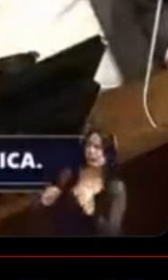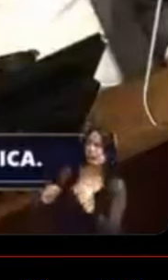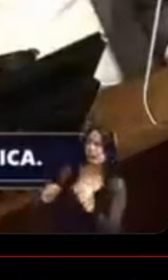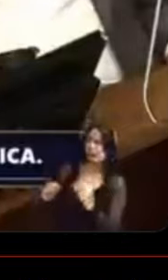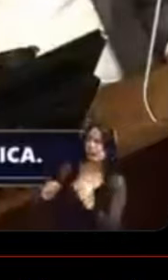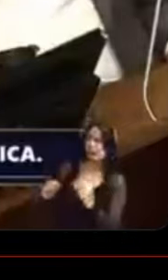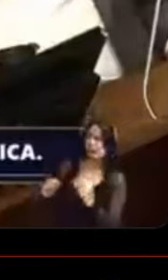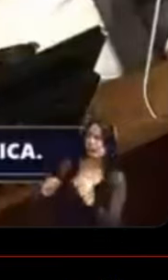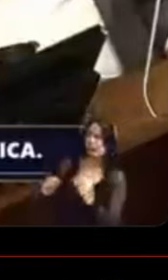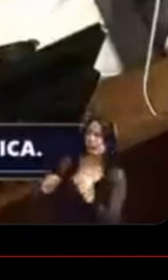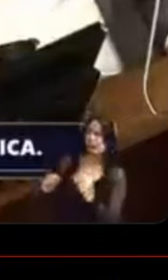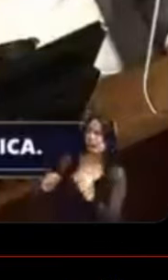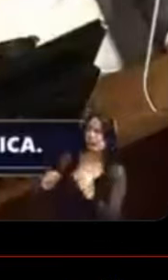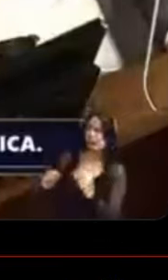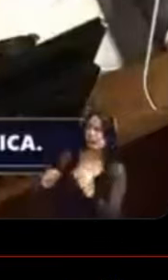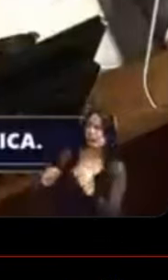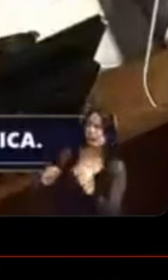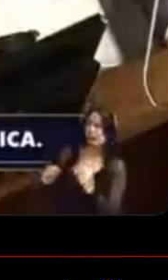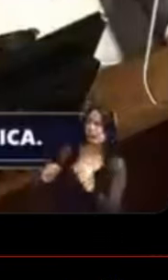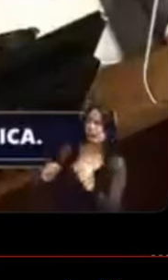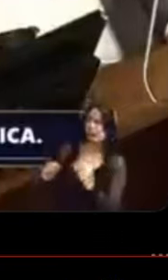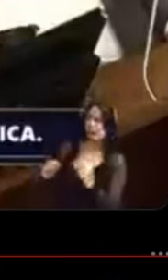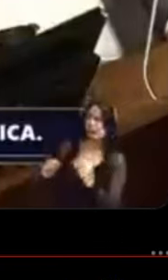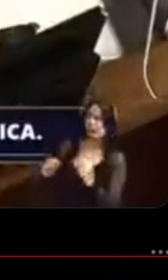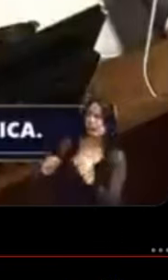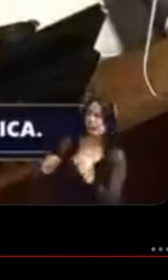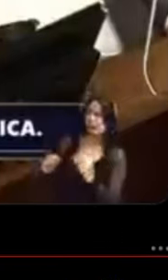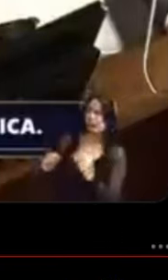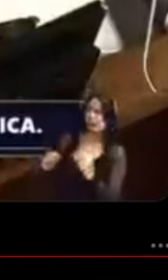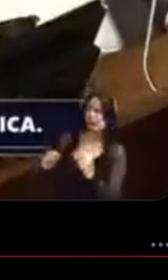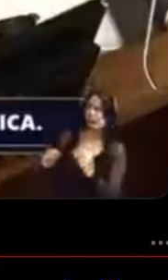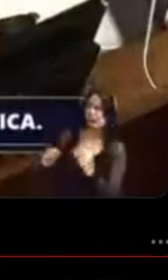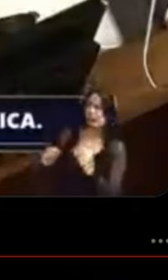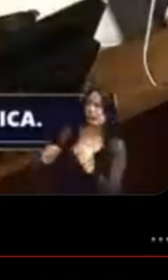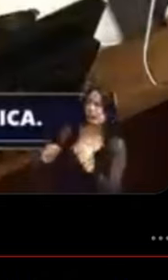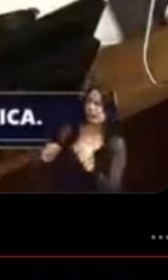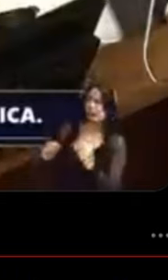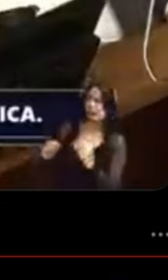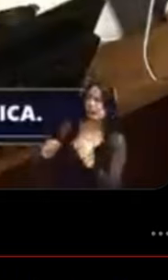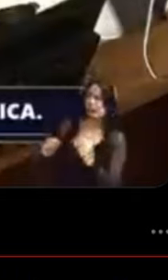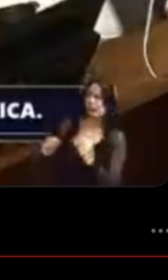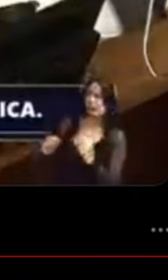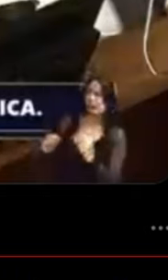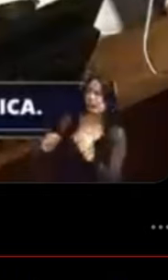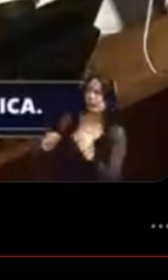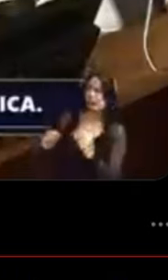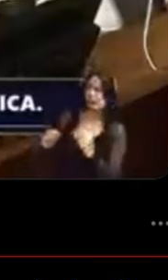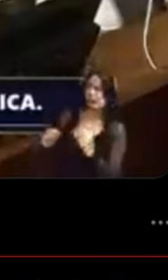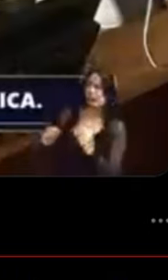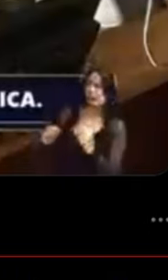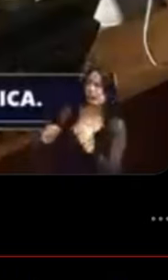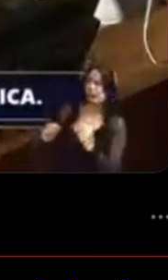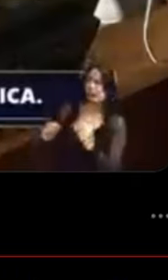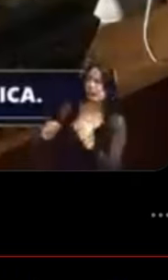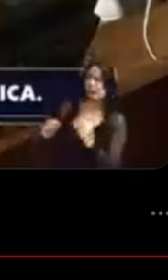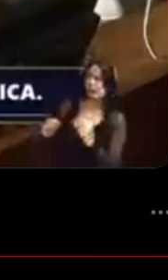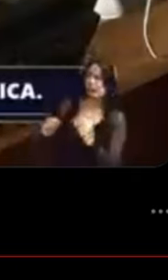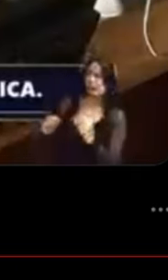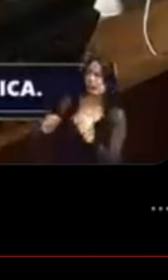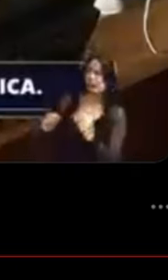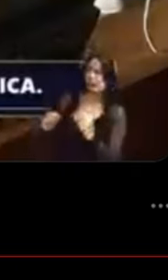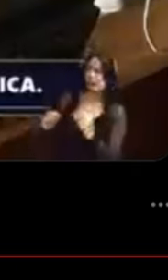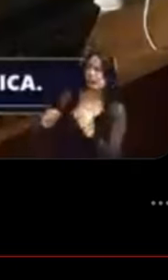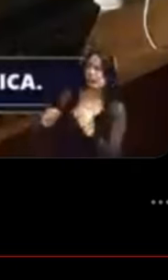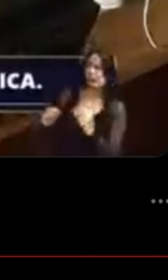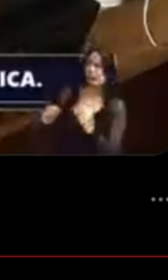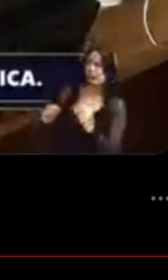atribuyó. Se abrogó las facultades de usurpar a la Fiscalía, a la Procuraduría y al Consejo Nacional Electoral. Eso